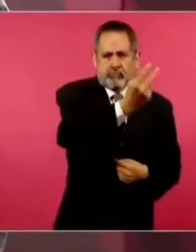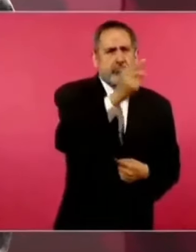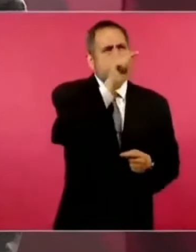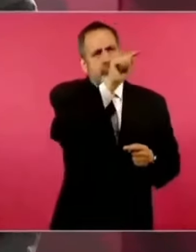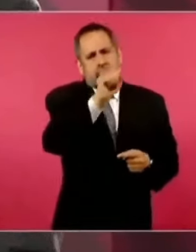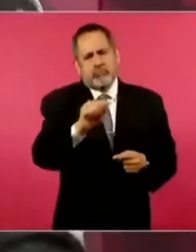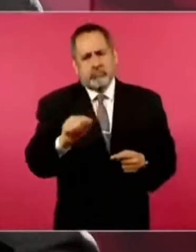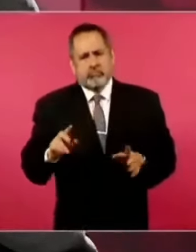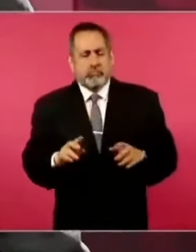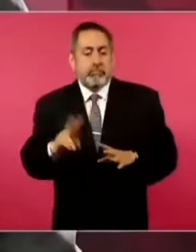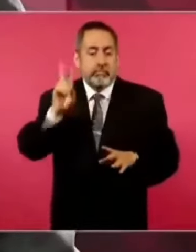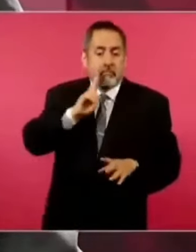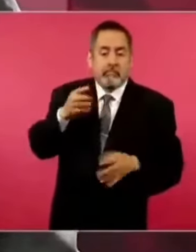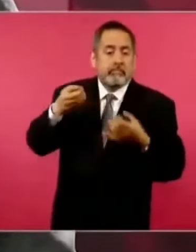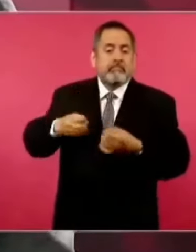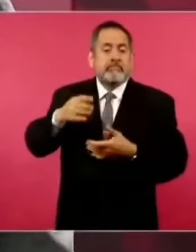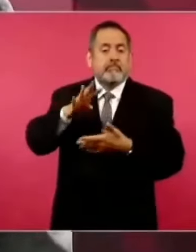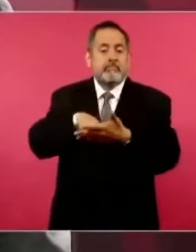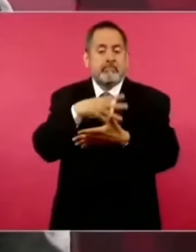su agenda